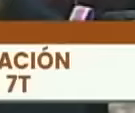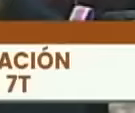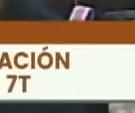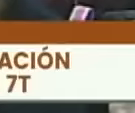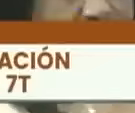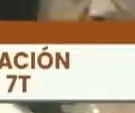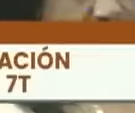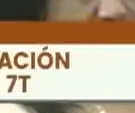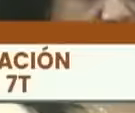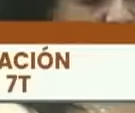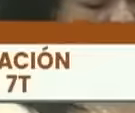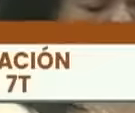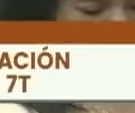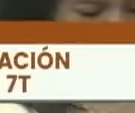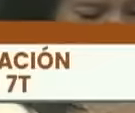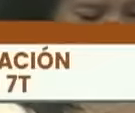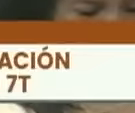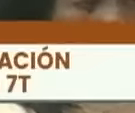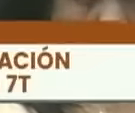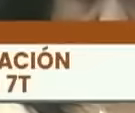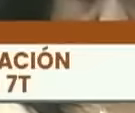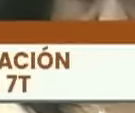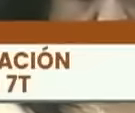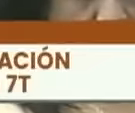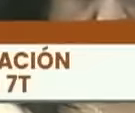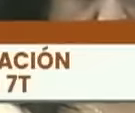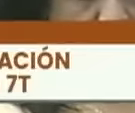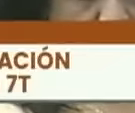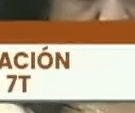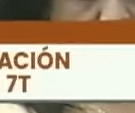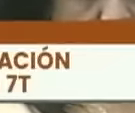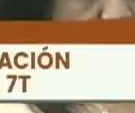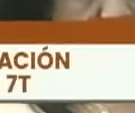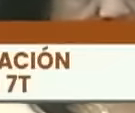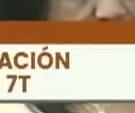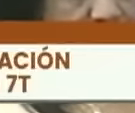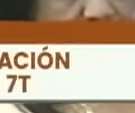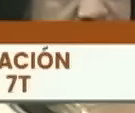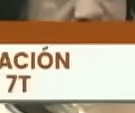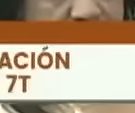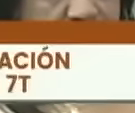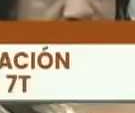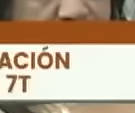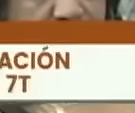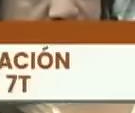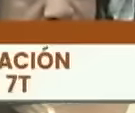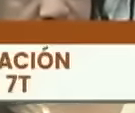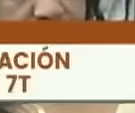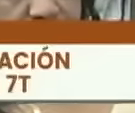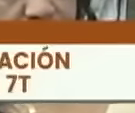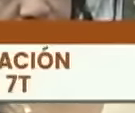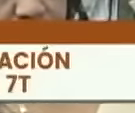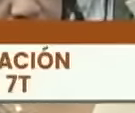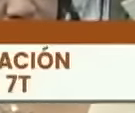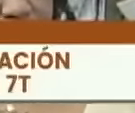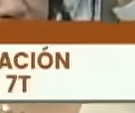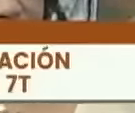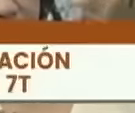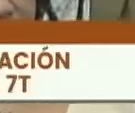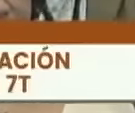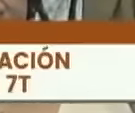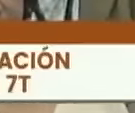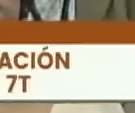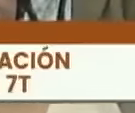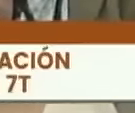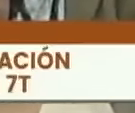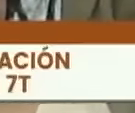la revolución social, la revolución bolivariana, democrática y profundamente popular, ha logrado esos grandes cambios y garantizado